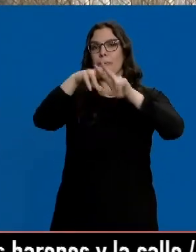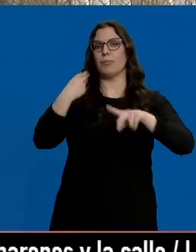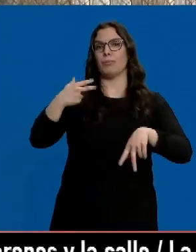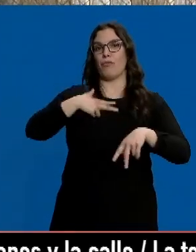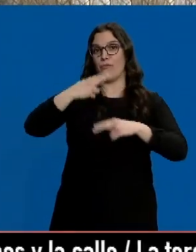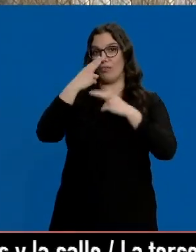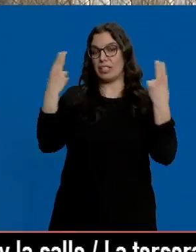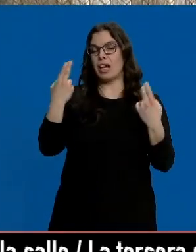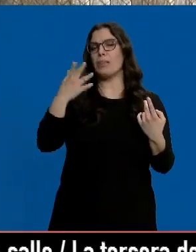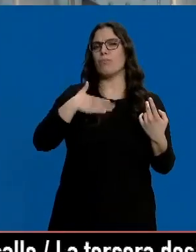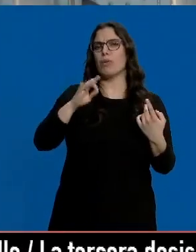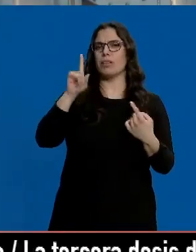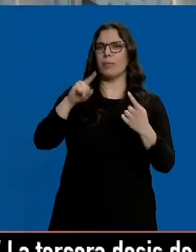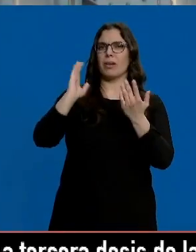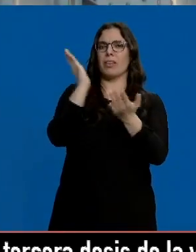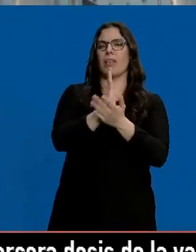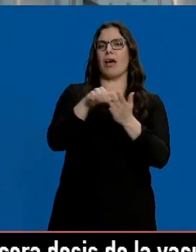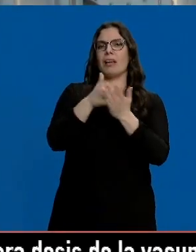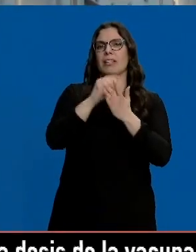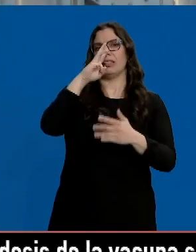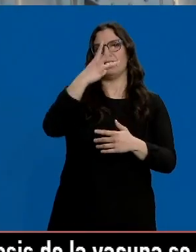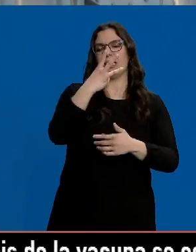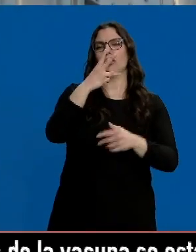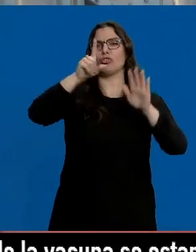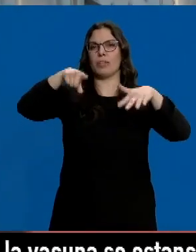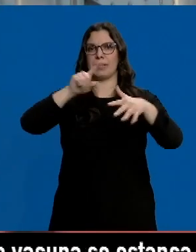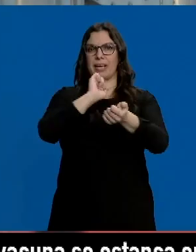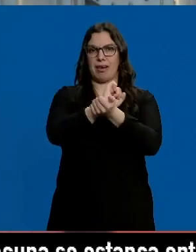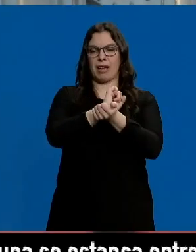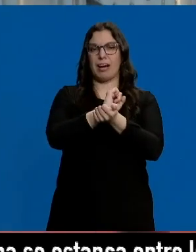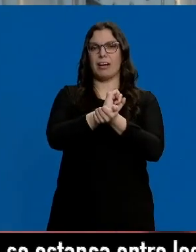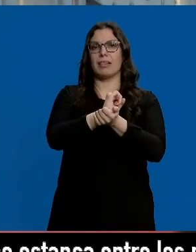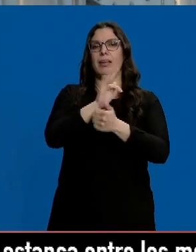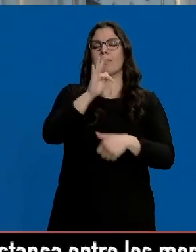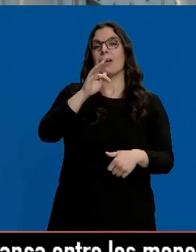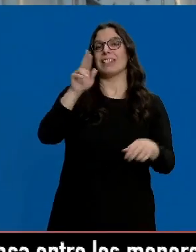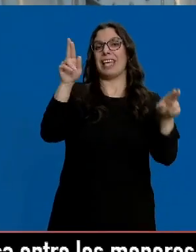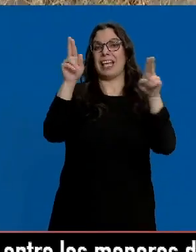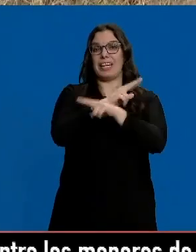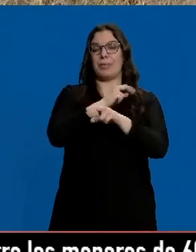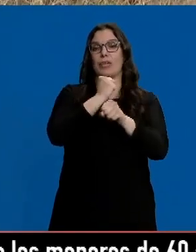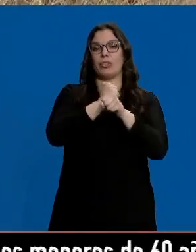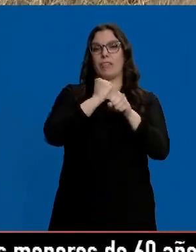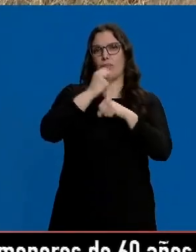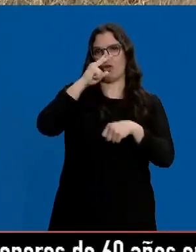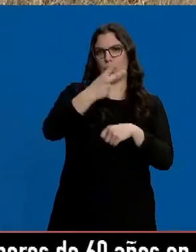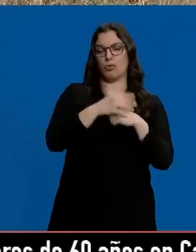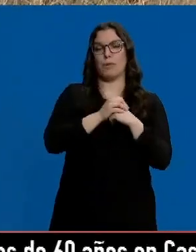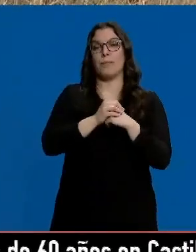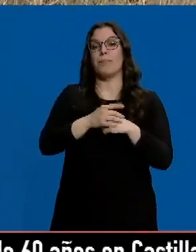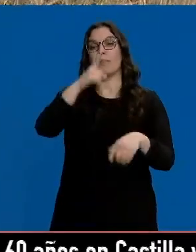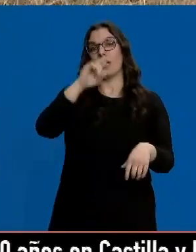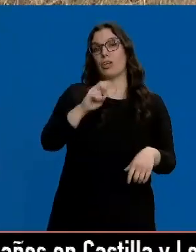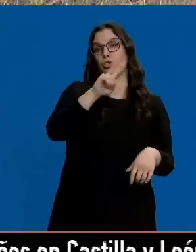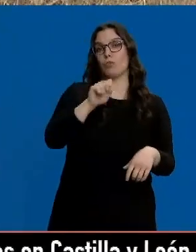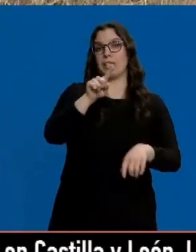Fiscalía y que además podrían conllevar una pena de hasta 3 años y 6 meses de prisión y una inhabilitación de 2 años. Ya en el año